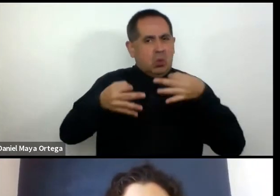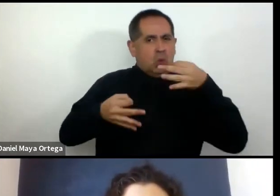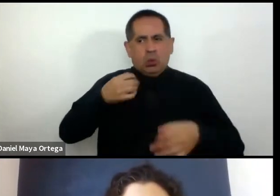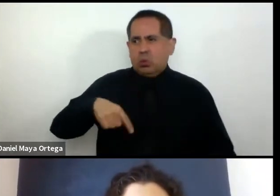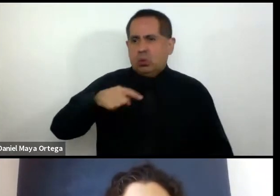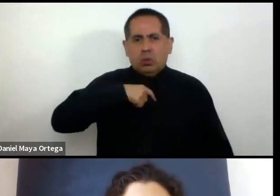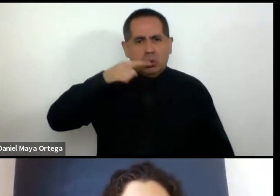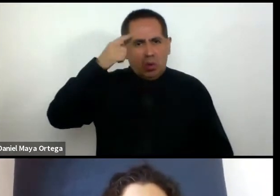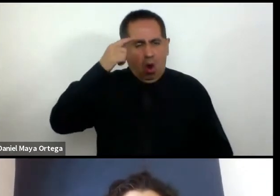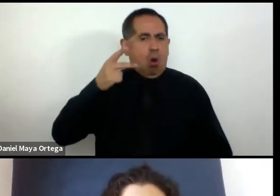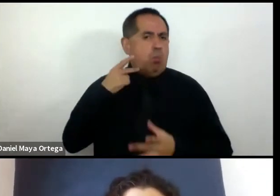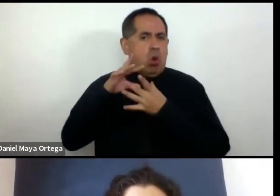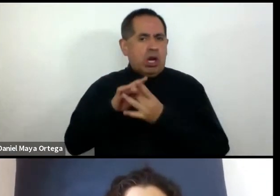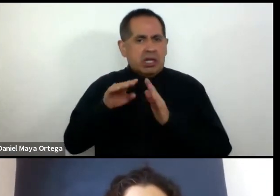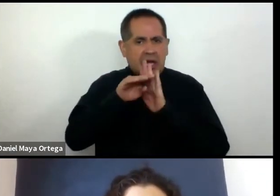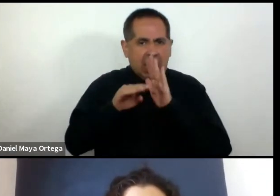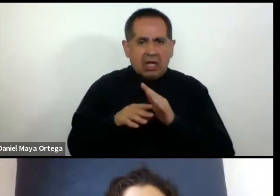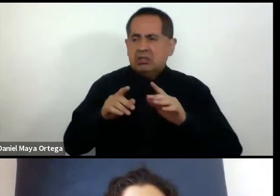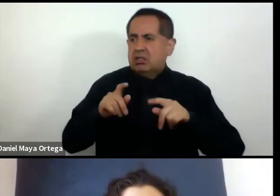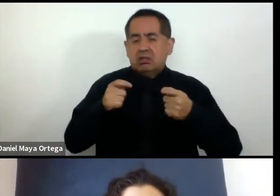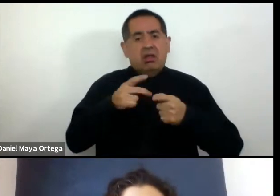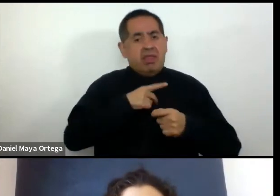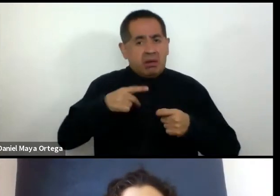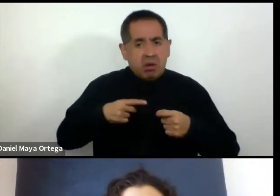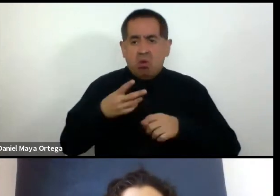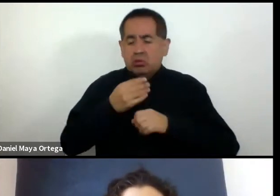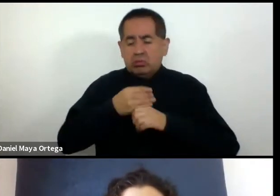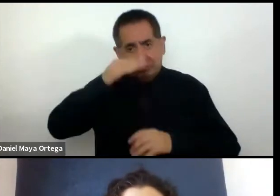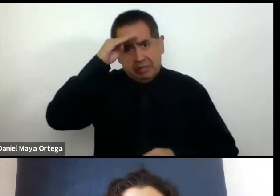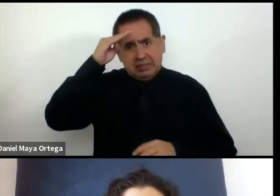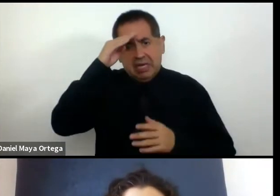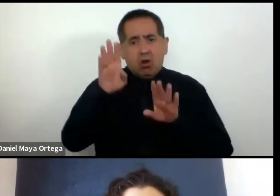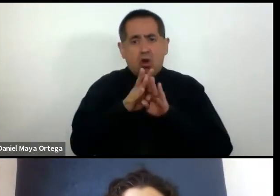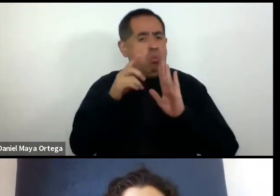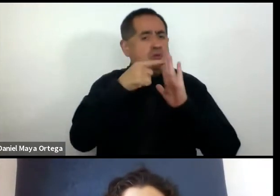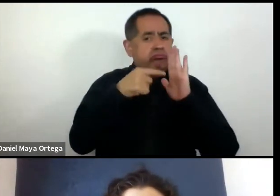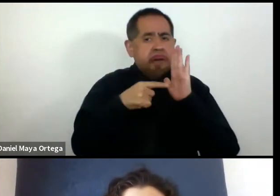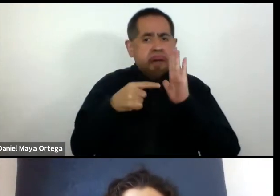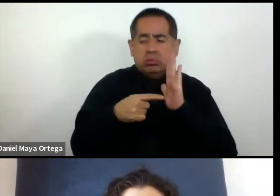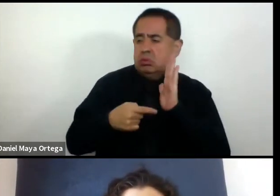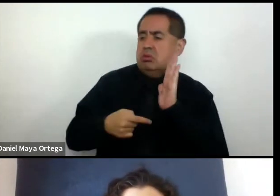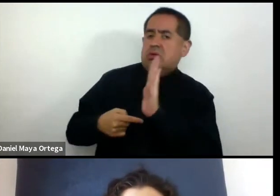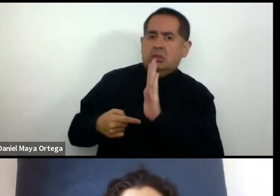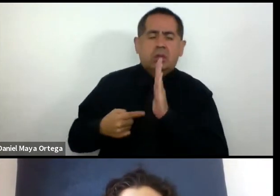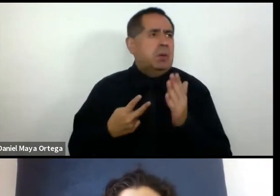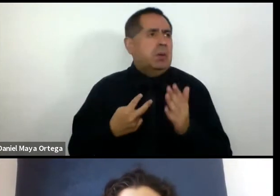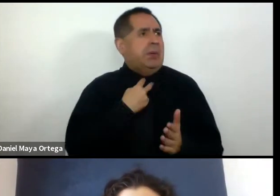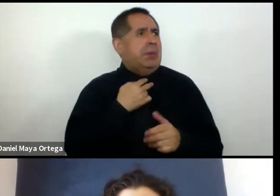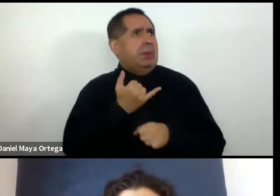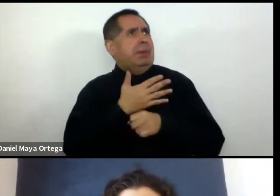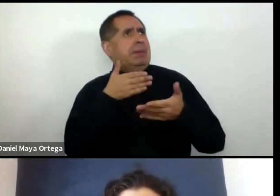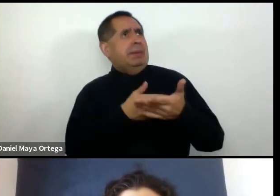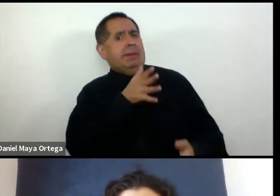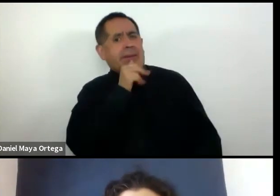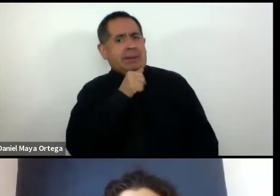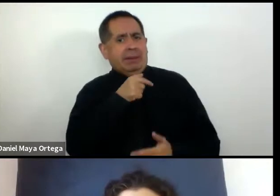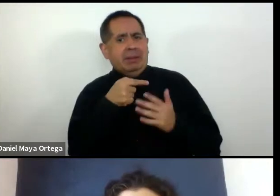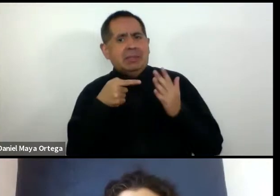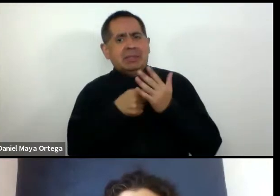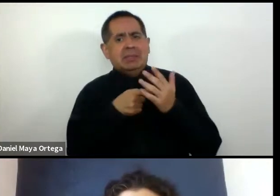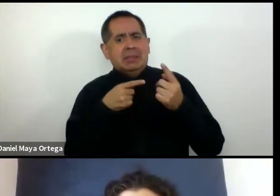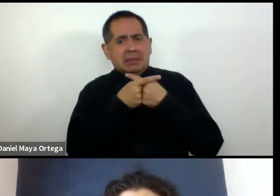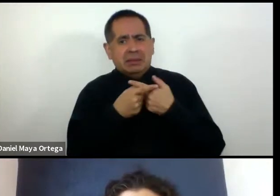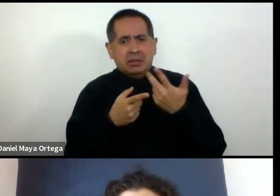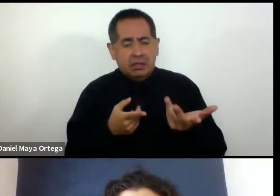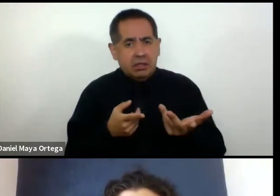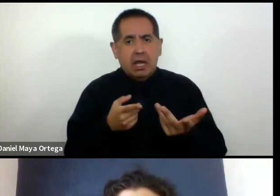generadores de políticas públicas, legislativas, tenemos que ponernos a pensar de qué manera eliminamos estas barreras, que son las barreras normativas. Incluyen todos